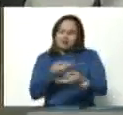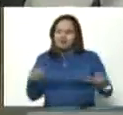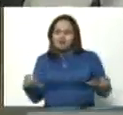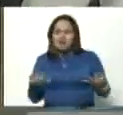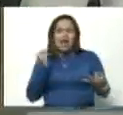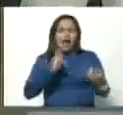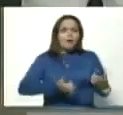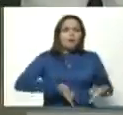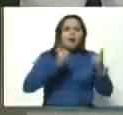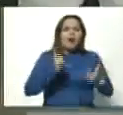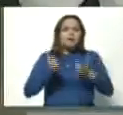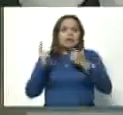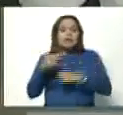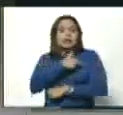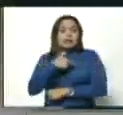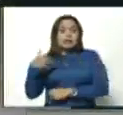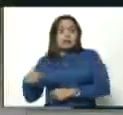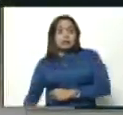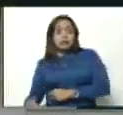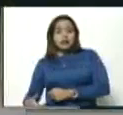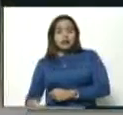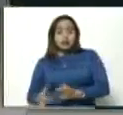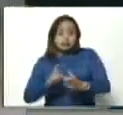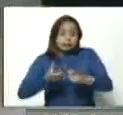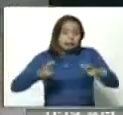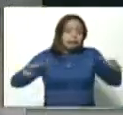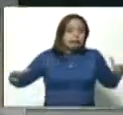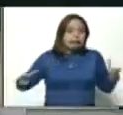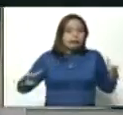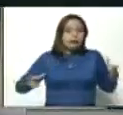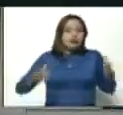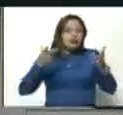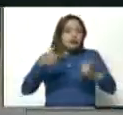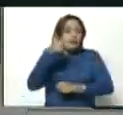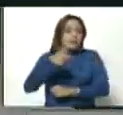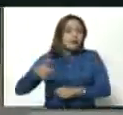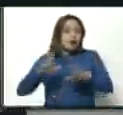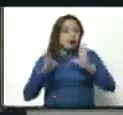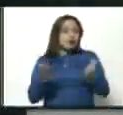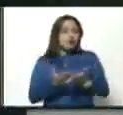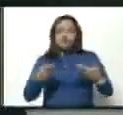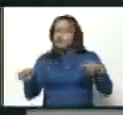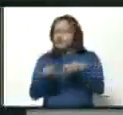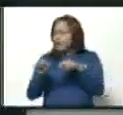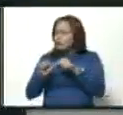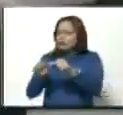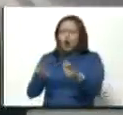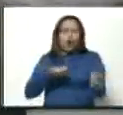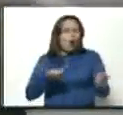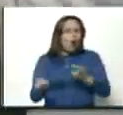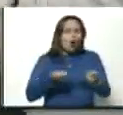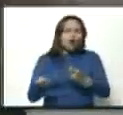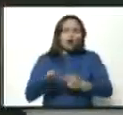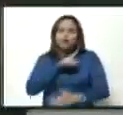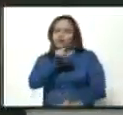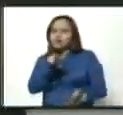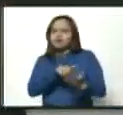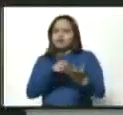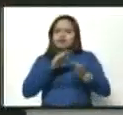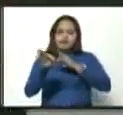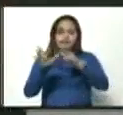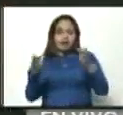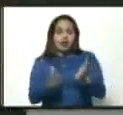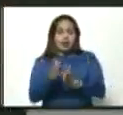ha permitido que China, con una de las poblaciones más grandes del mundo, bueno, tenga un control absoluto de la pandemia en